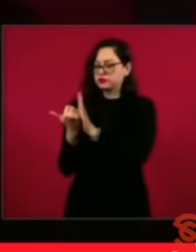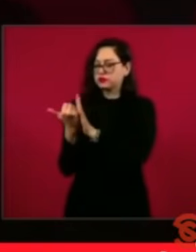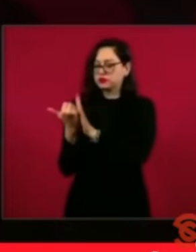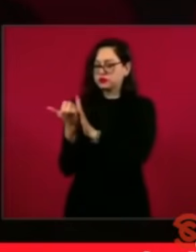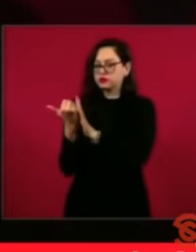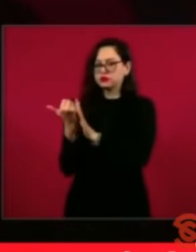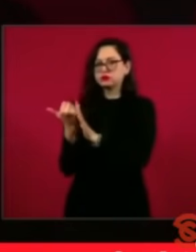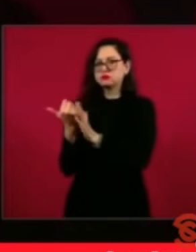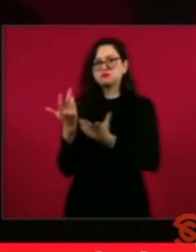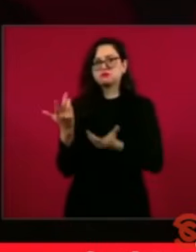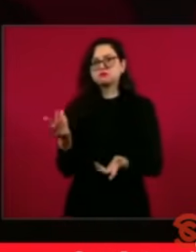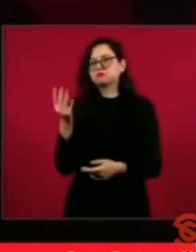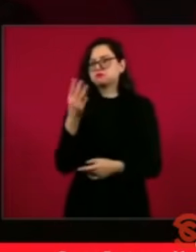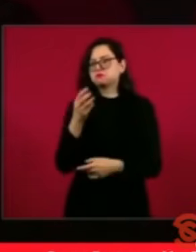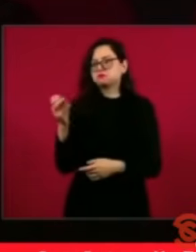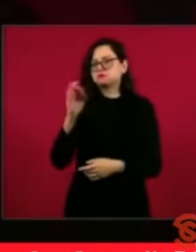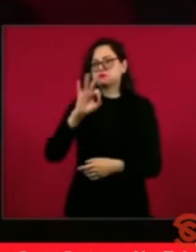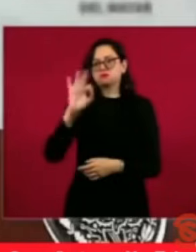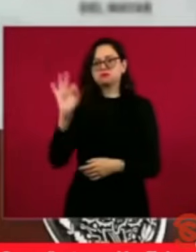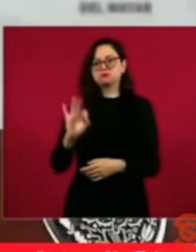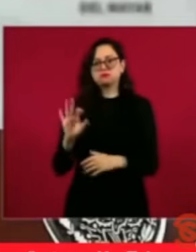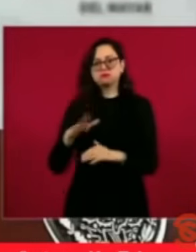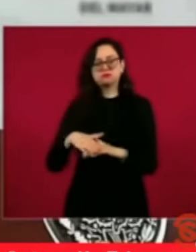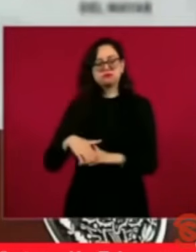como en 300%.